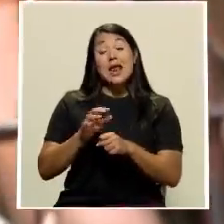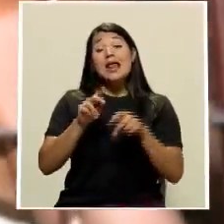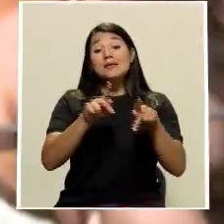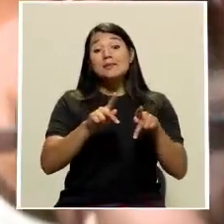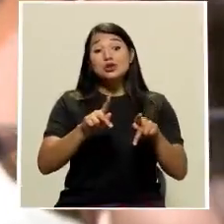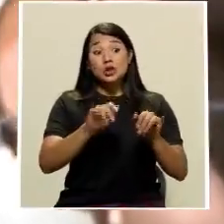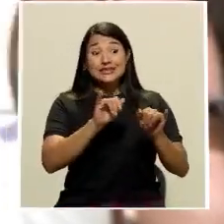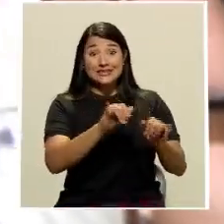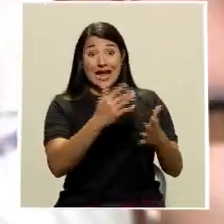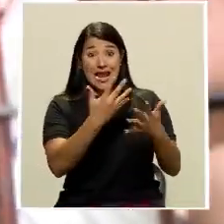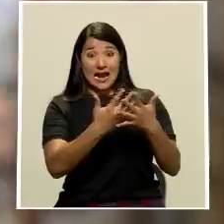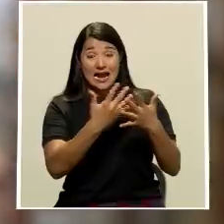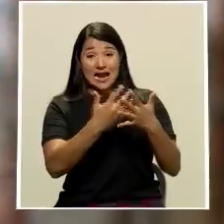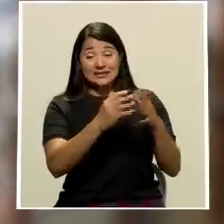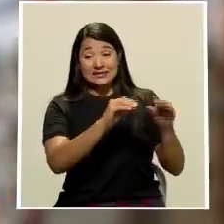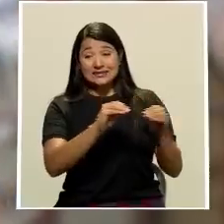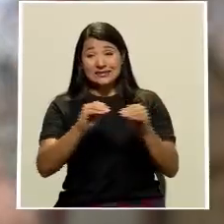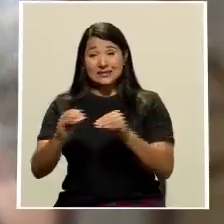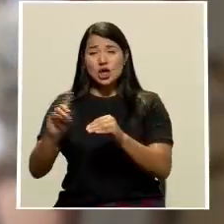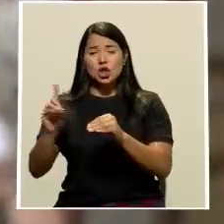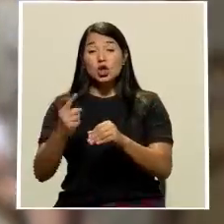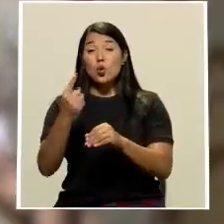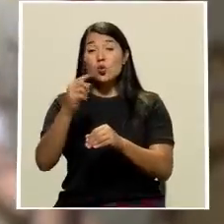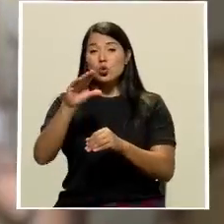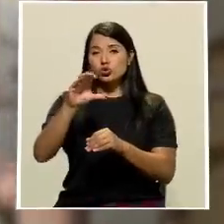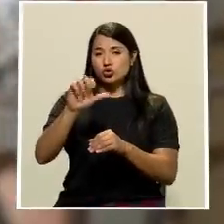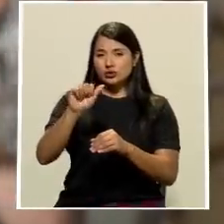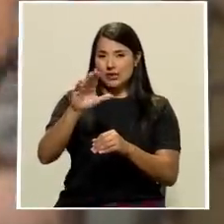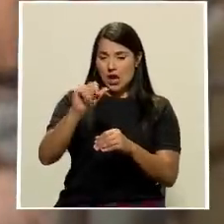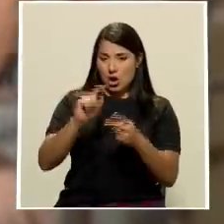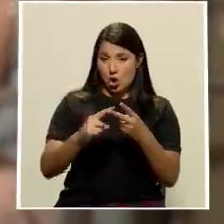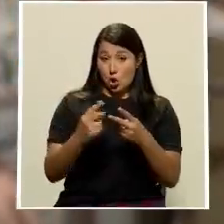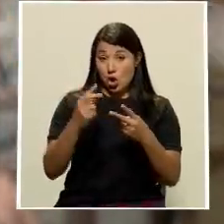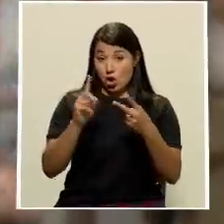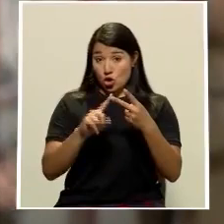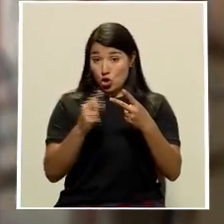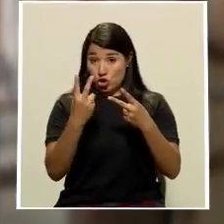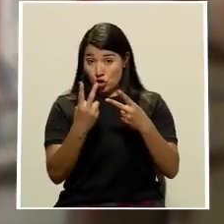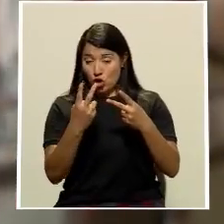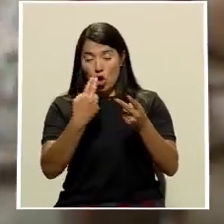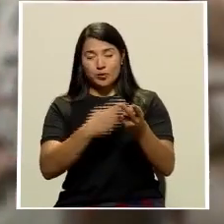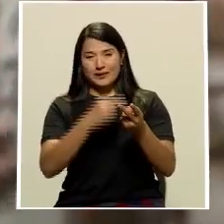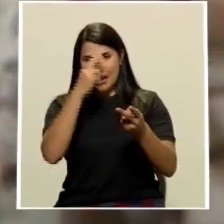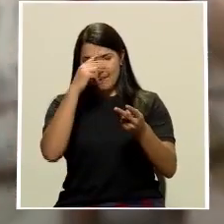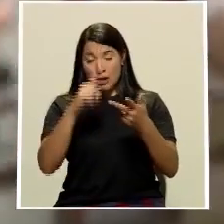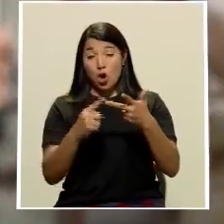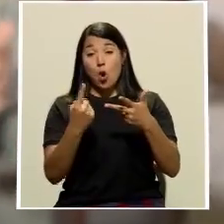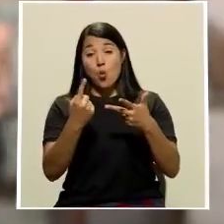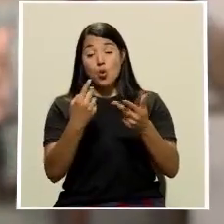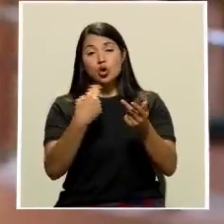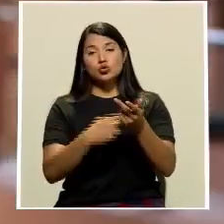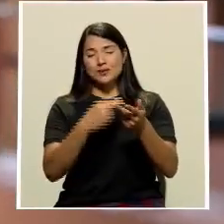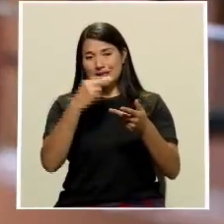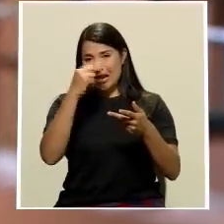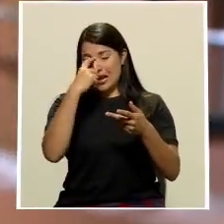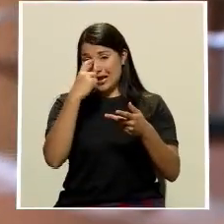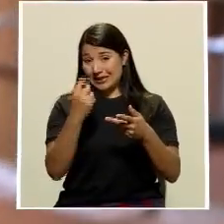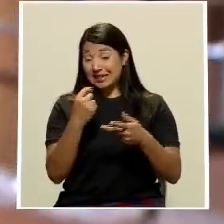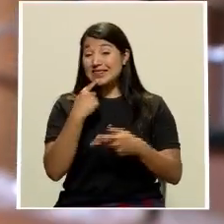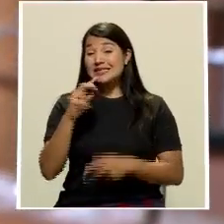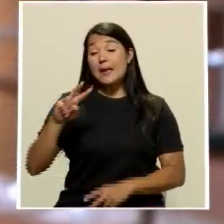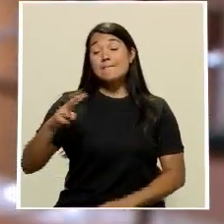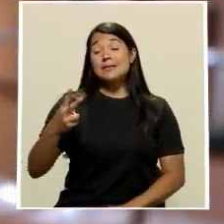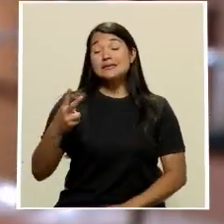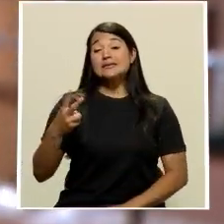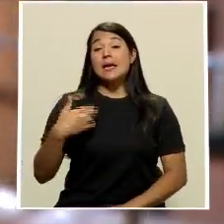libertad se encuentran internados, 1 en SEACO, 2 en el Hospital México y 1 en el Hospital Calderón. De acuerdo con la viceministra de Justicia,